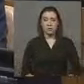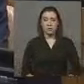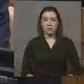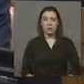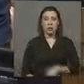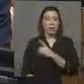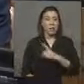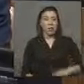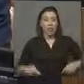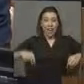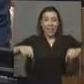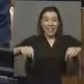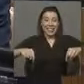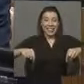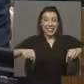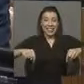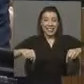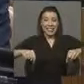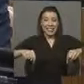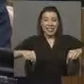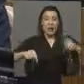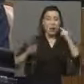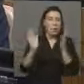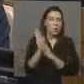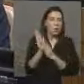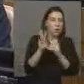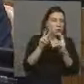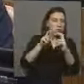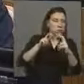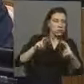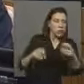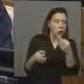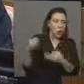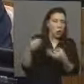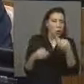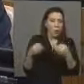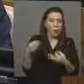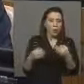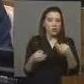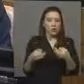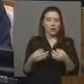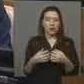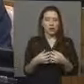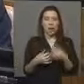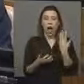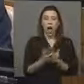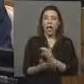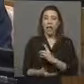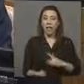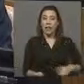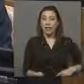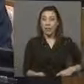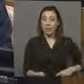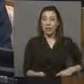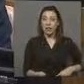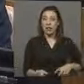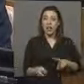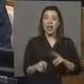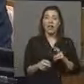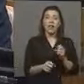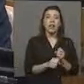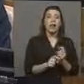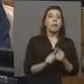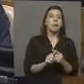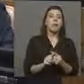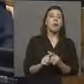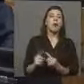Parlamentarios acá, se ha ido comprobando en las investigaciones judiciales, presidente, que hay parlamentarios que actúan en función de las